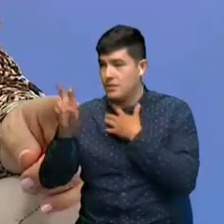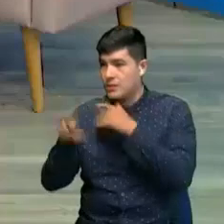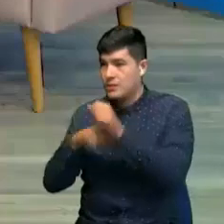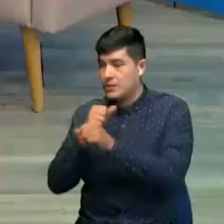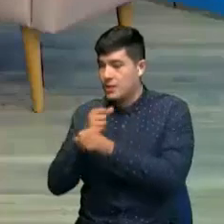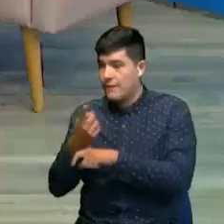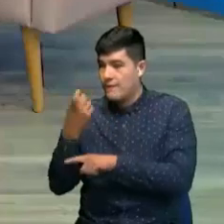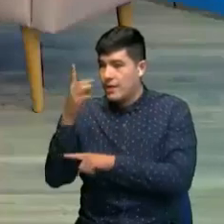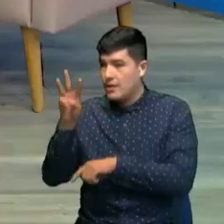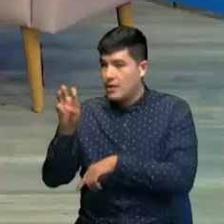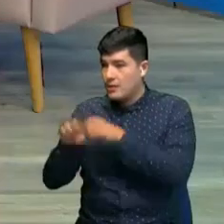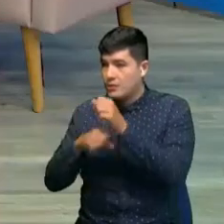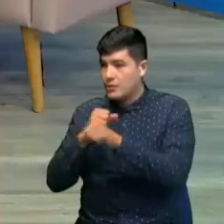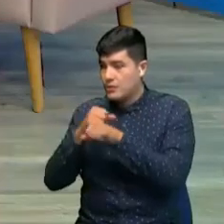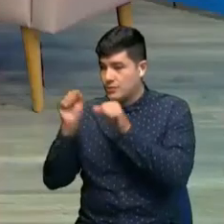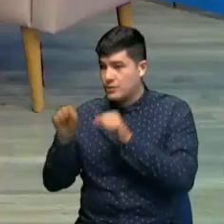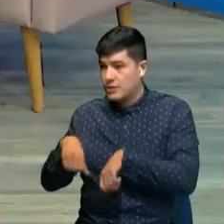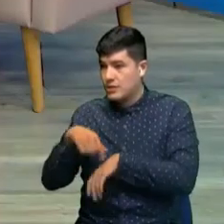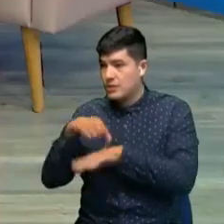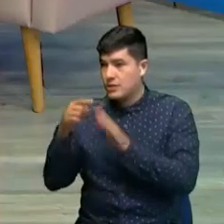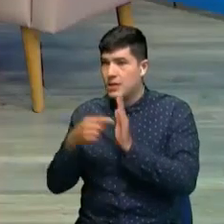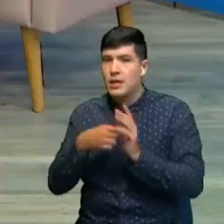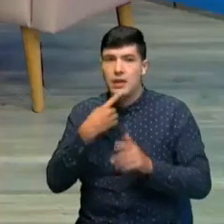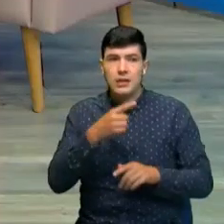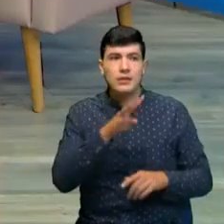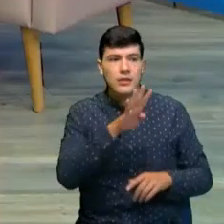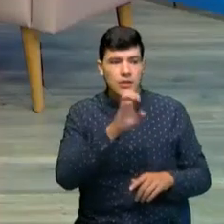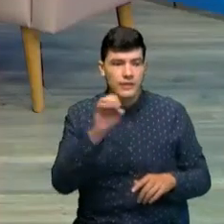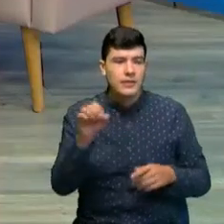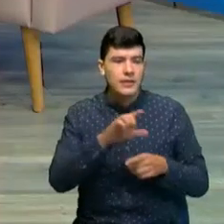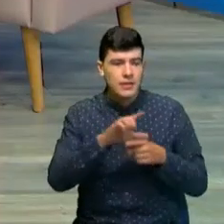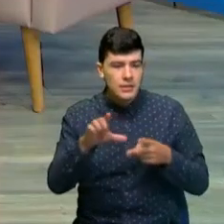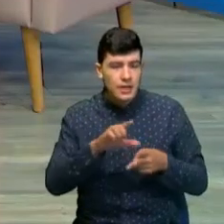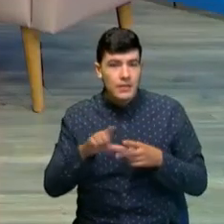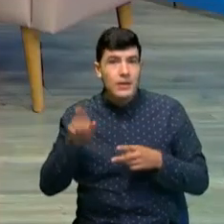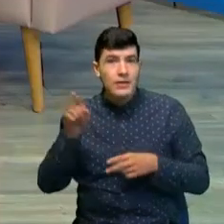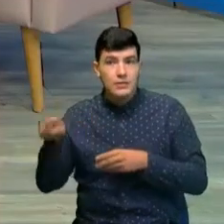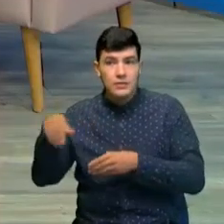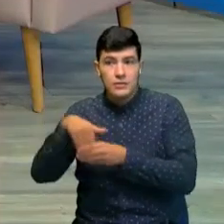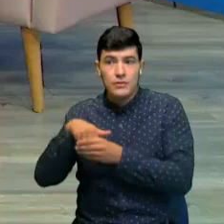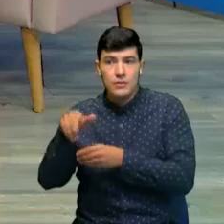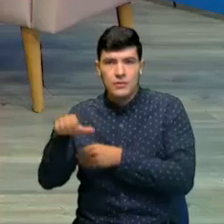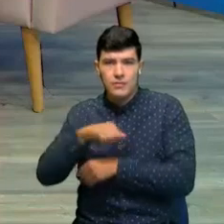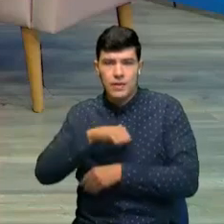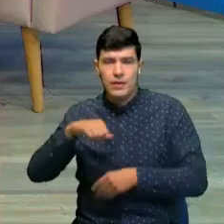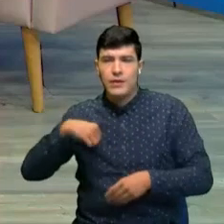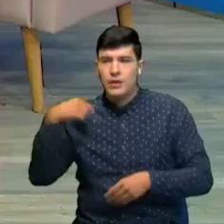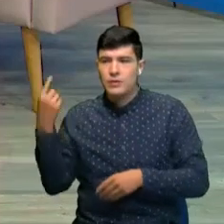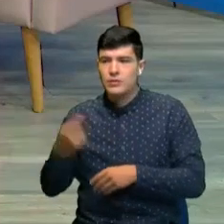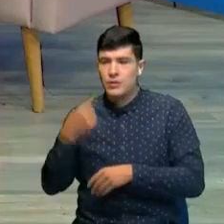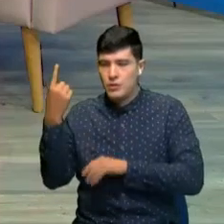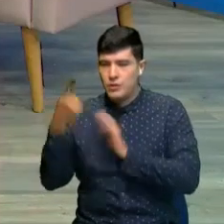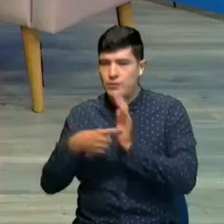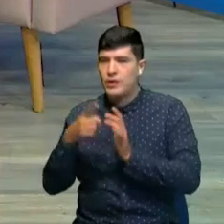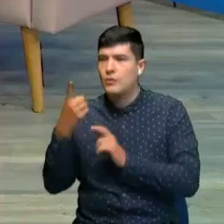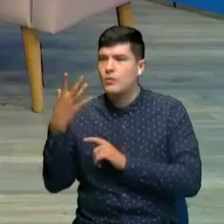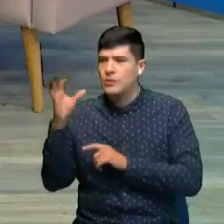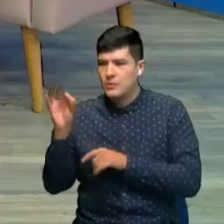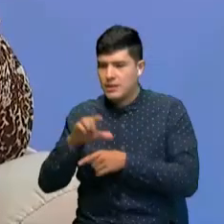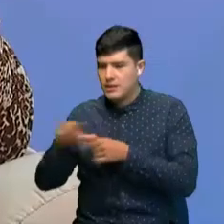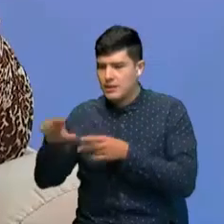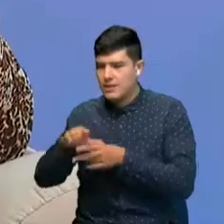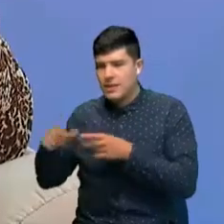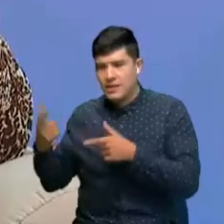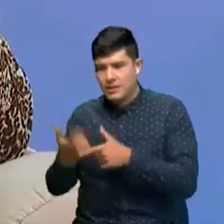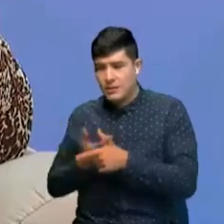todavía 8 años para claro, llegar a 1.300. Claro, ¿por qué lo dice? Porque tiene 900 semanas y allá en el fondo privado le exigen solo 1.150 semanas.